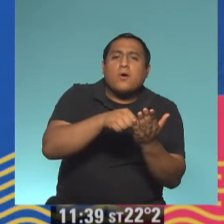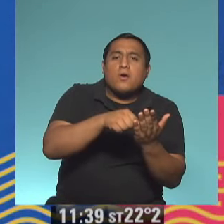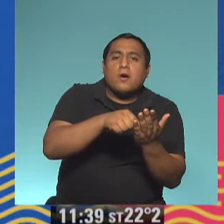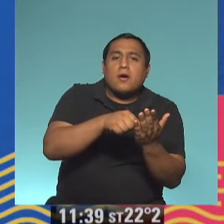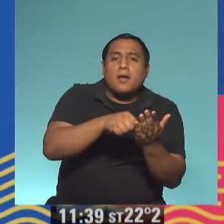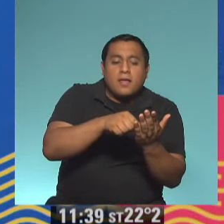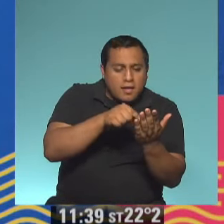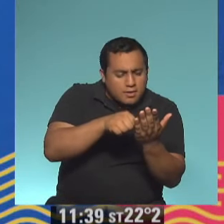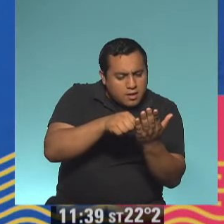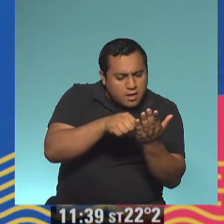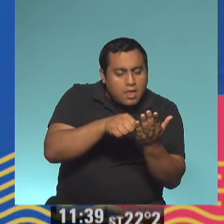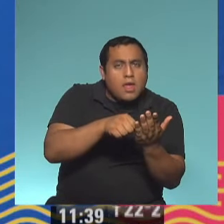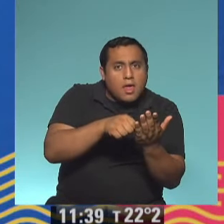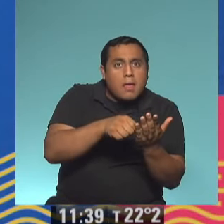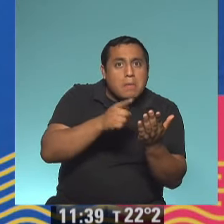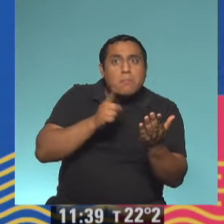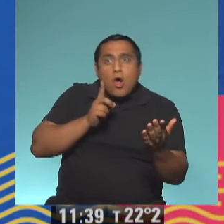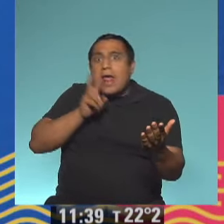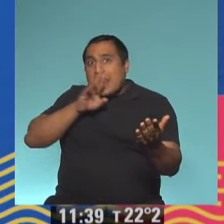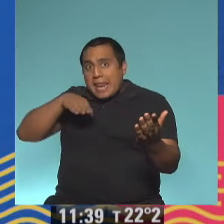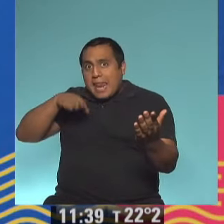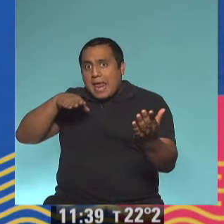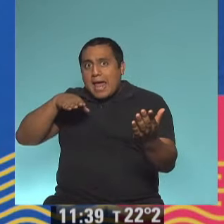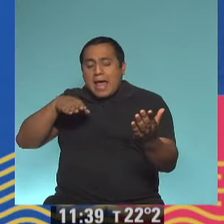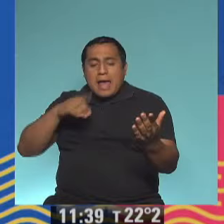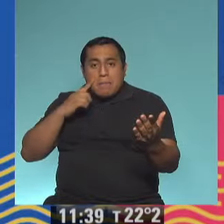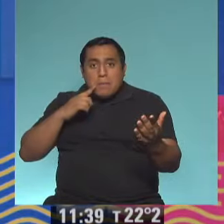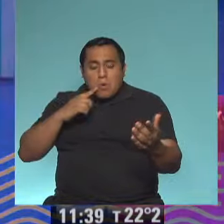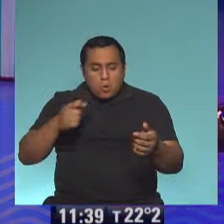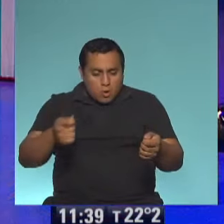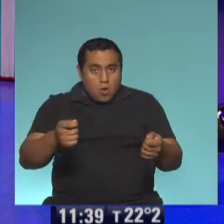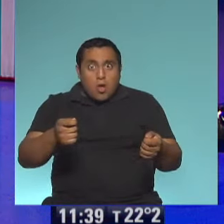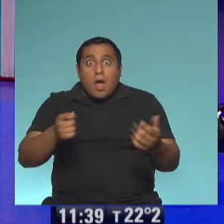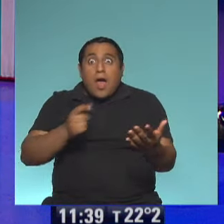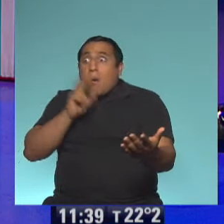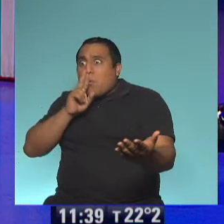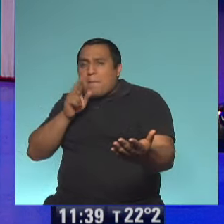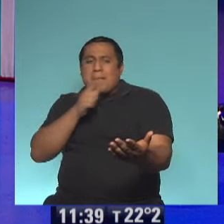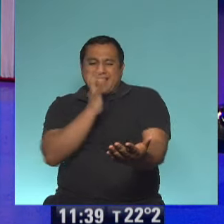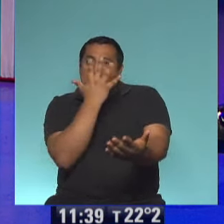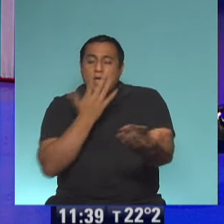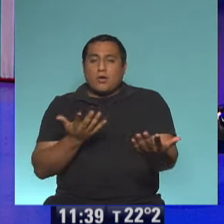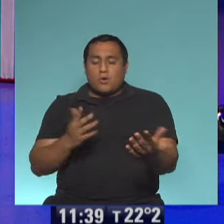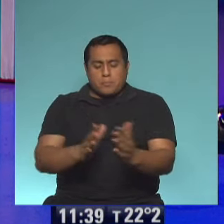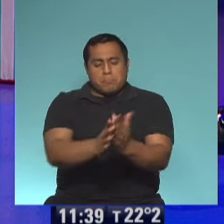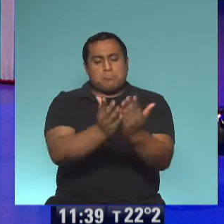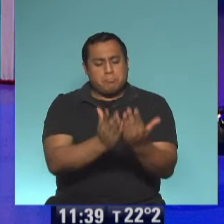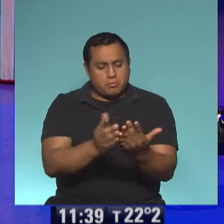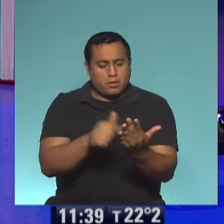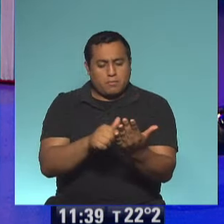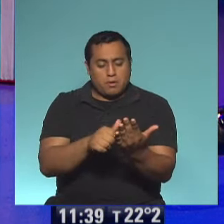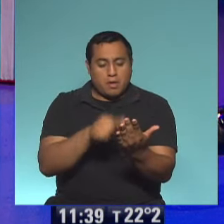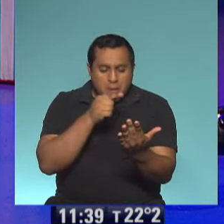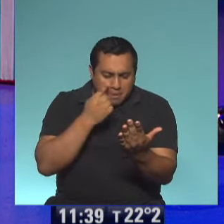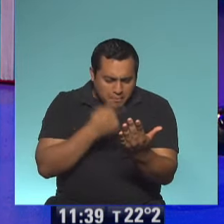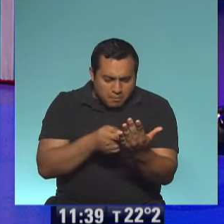¿Es la nena que lo abrió? Es la nena que lo abrió. Parece un espejo más que un libro. Ella está viendo un libro que en su tapa tiene una persona mostrando un